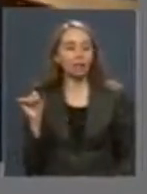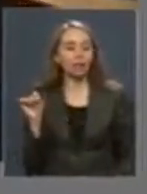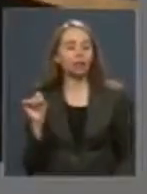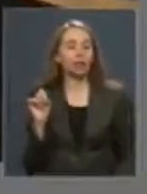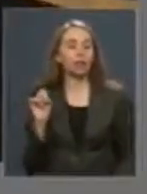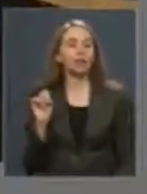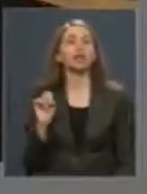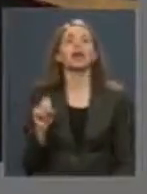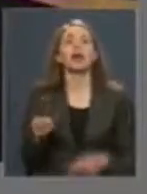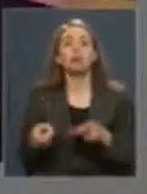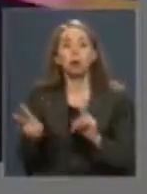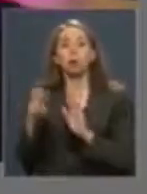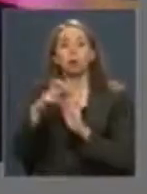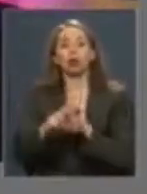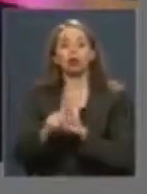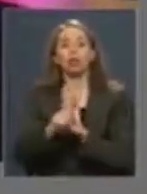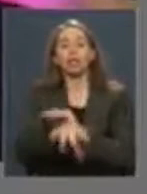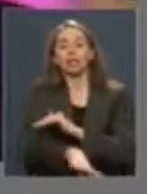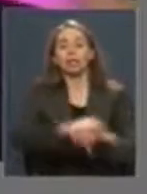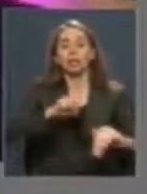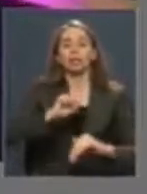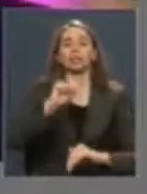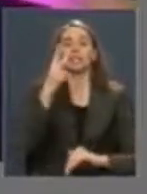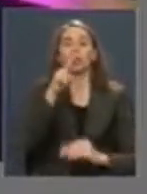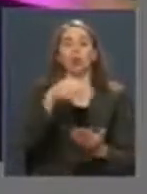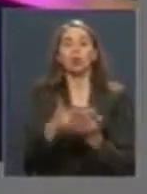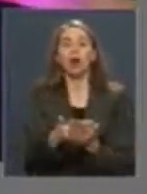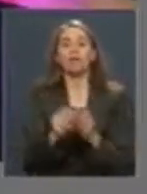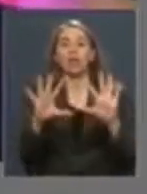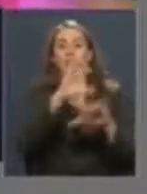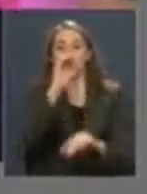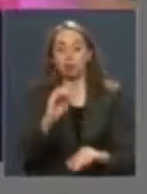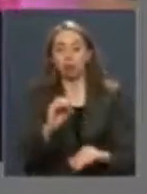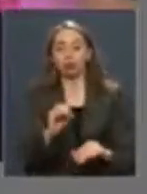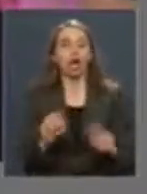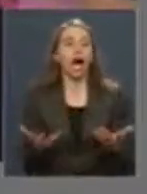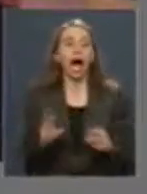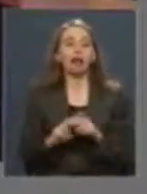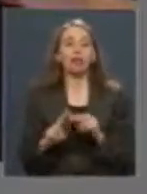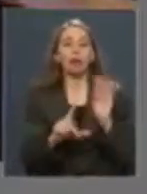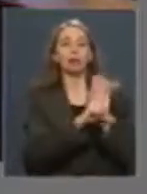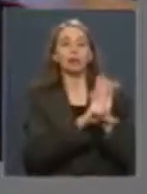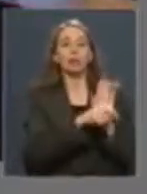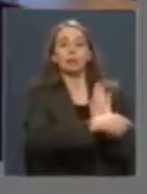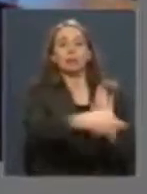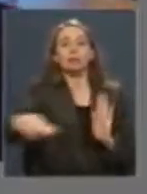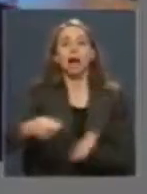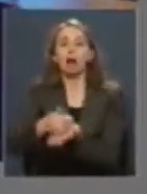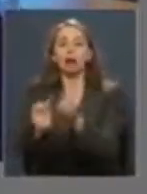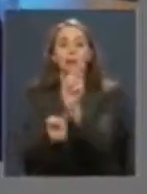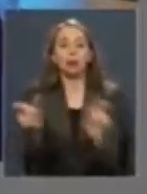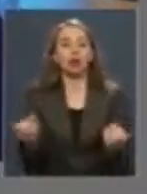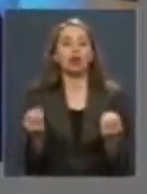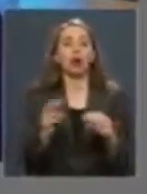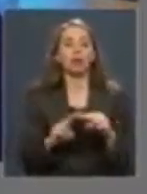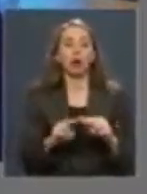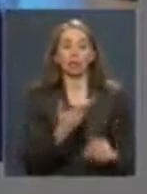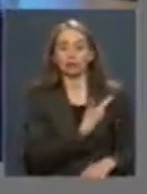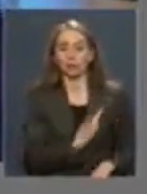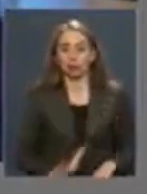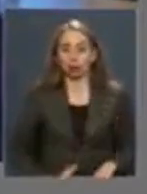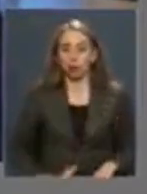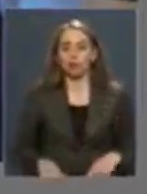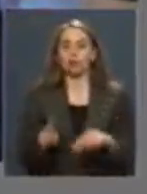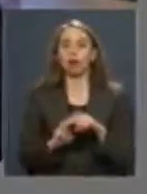con el segundo retiro del 10%, algo vamos a hacer por la gente. Pero ¿cómo se puede hacer gobierno y hacer un